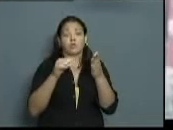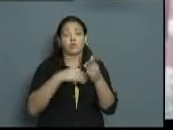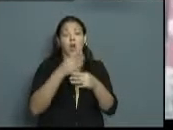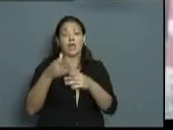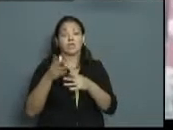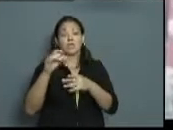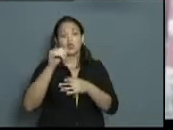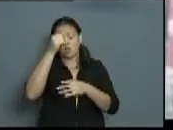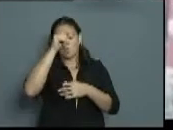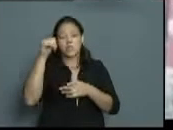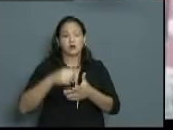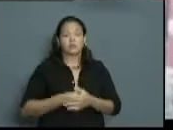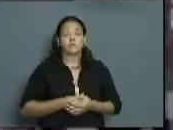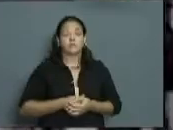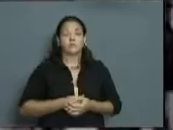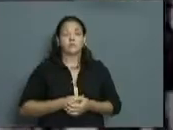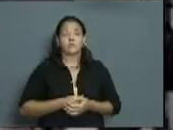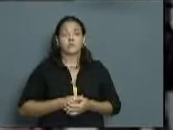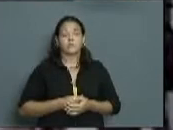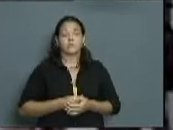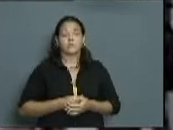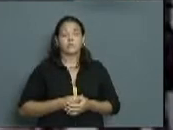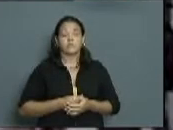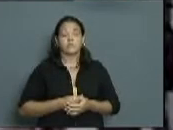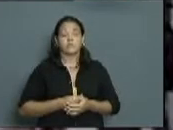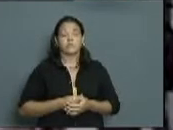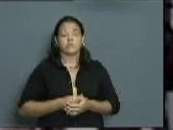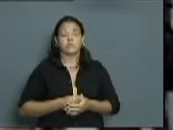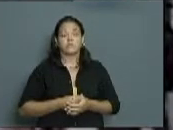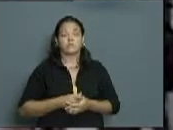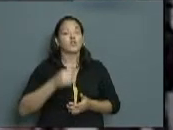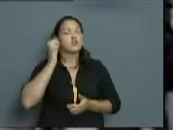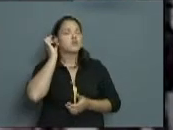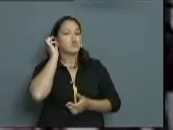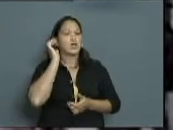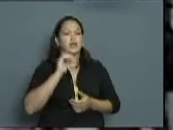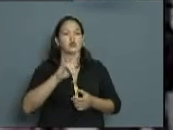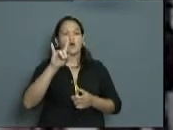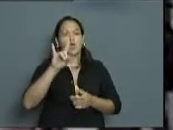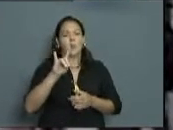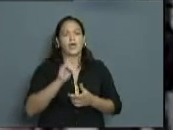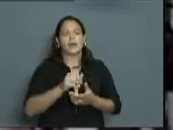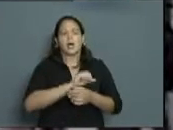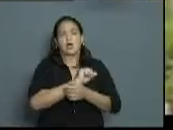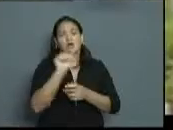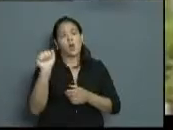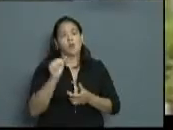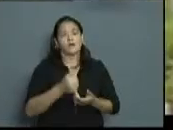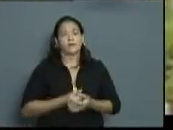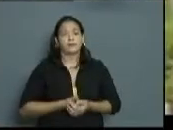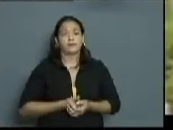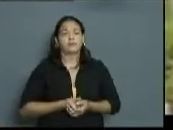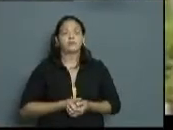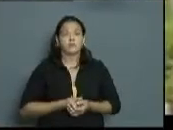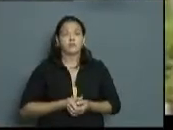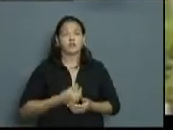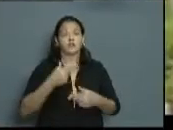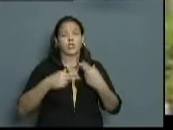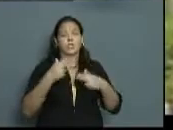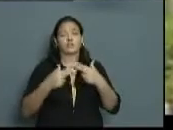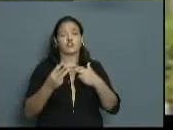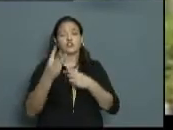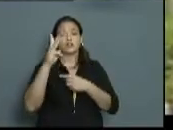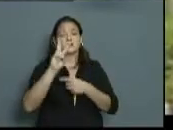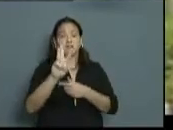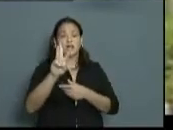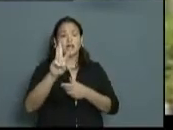En 2019, cuando capitaneaba el Astana Women Team, la manzanillera finalizó novena en el Tour de l'Ardèche, donde ganó tercer lugar en la sexta y